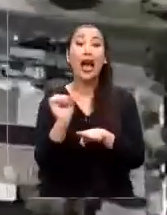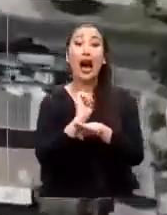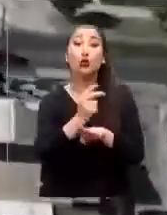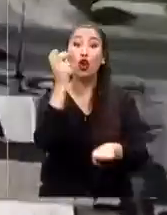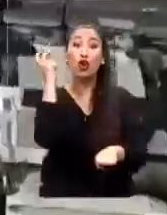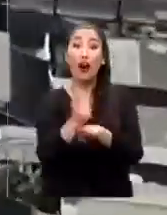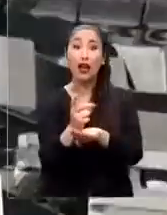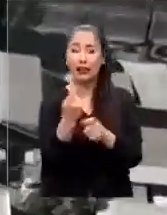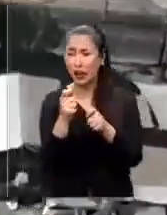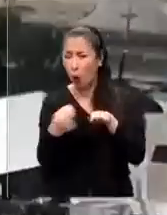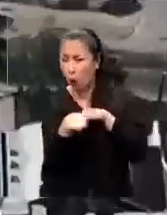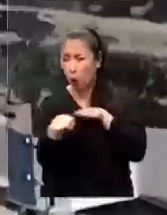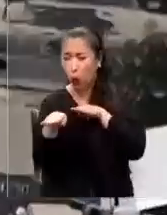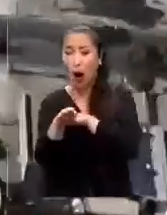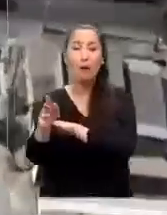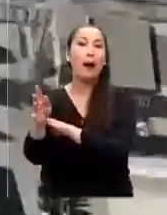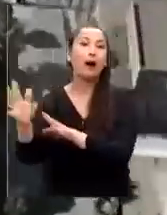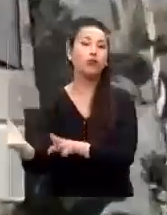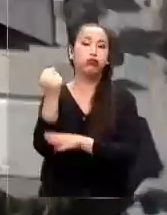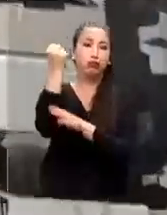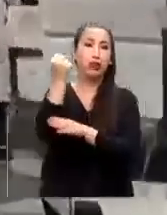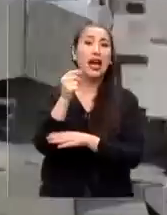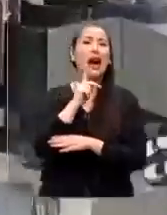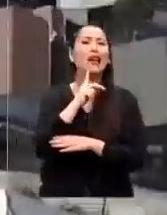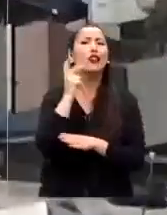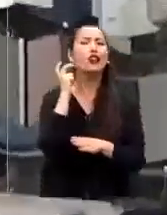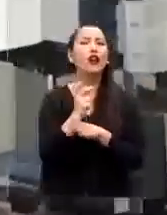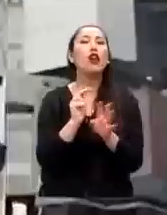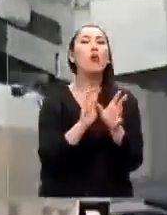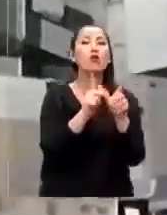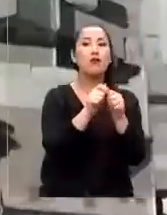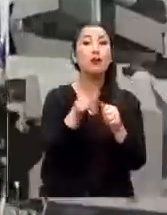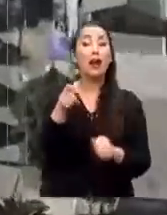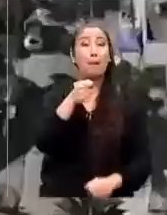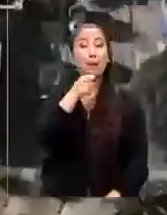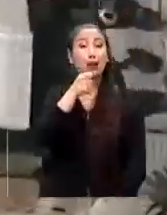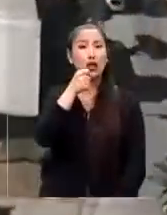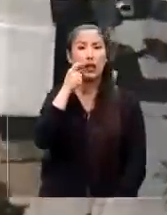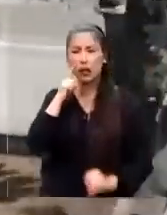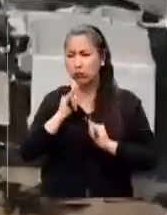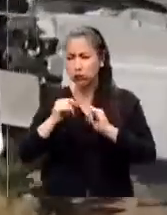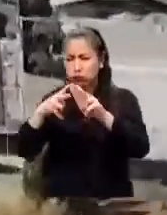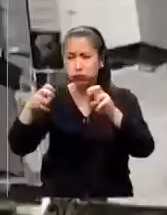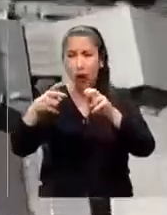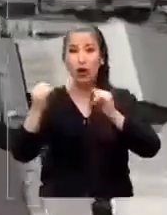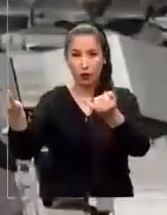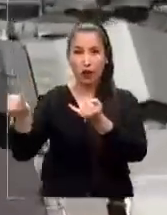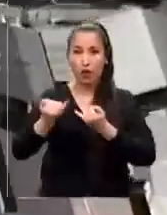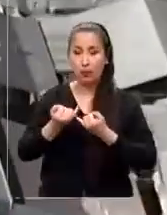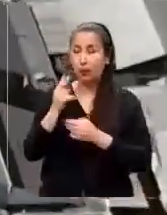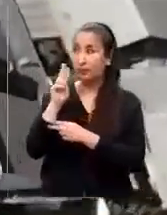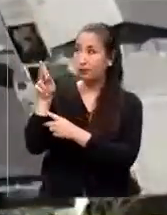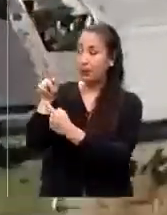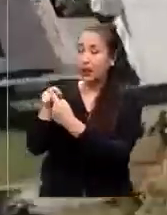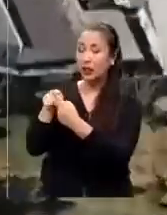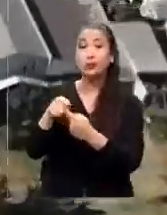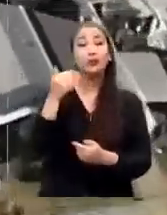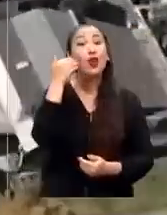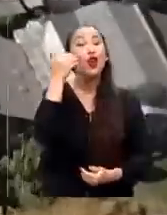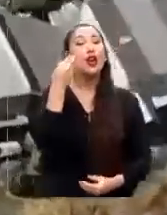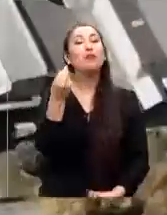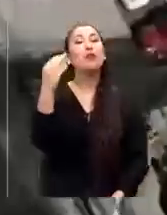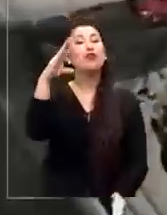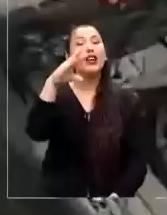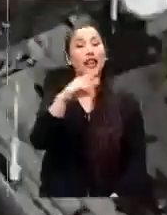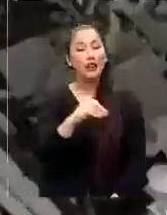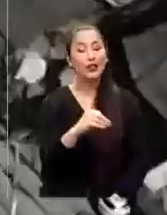robado violentamente a una familia. Patricio Angulo está reporteando el tema y tiene todos los antecedentes. Patricio. Hola Mónica, buenas